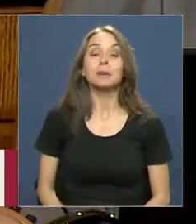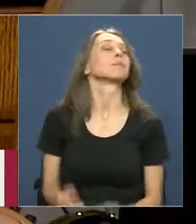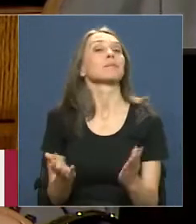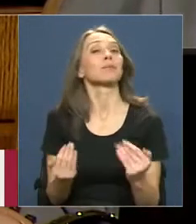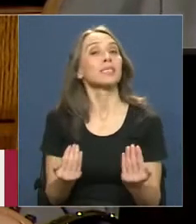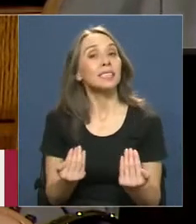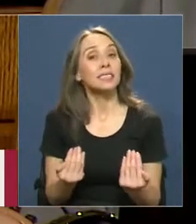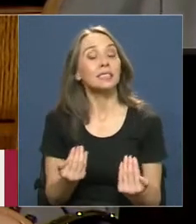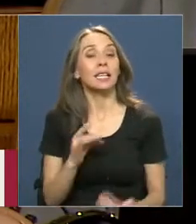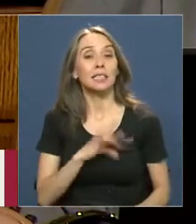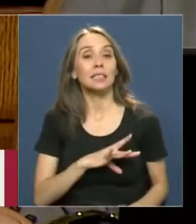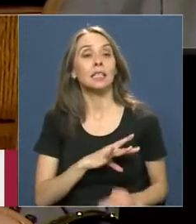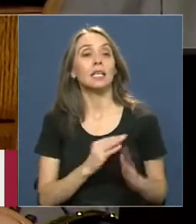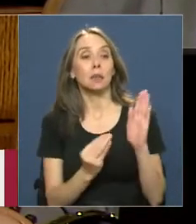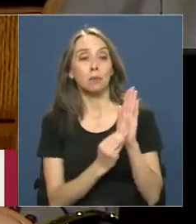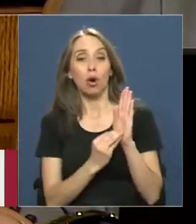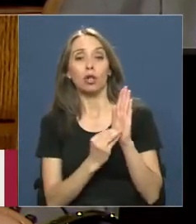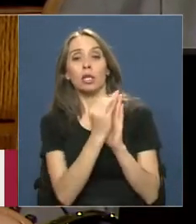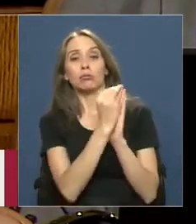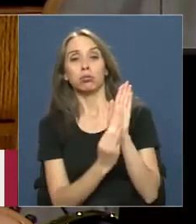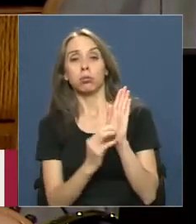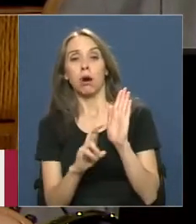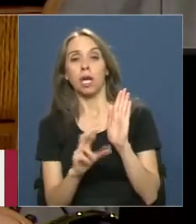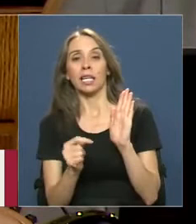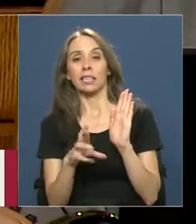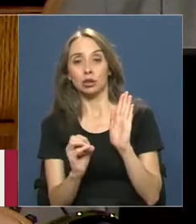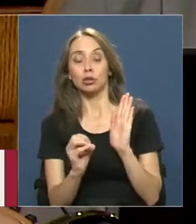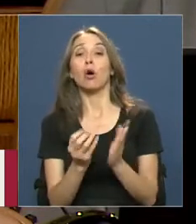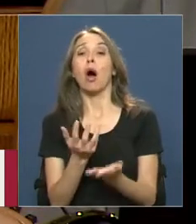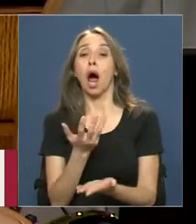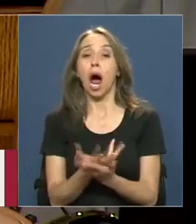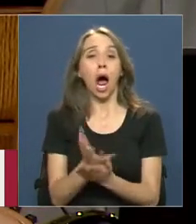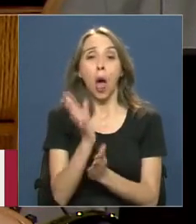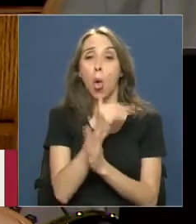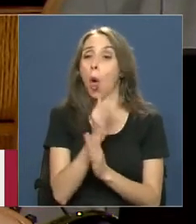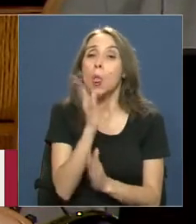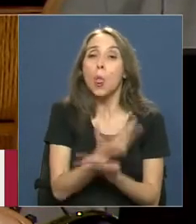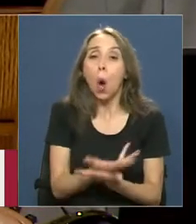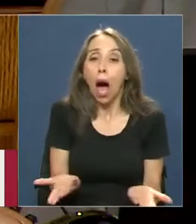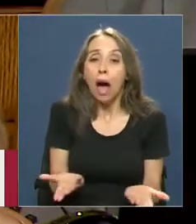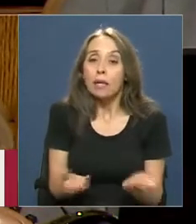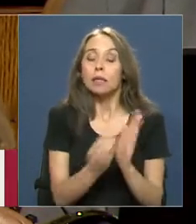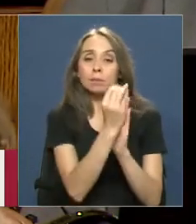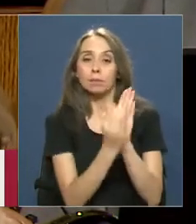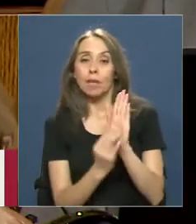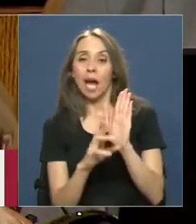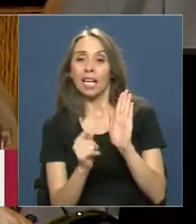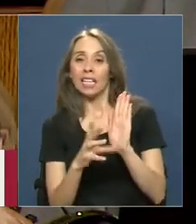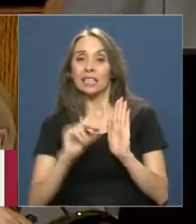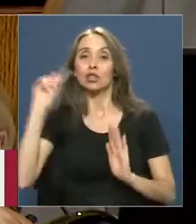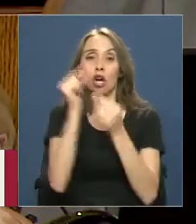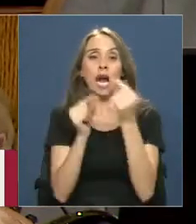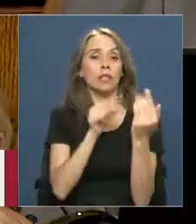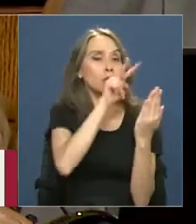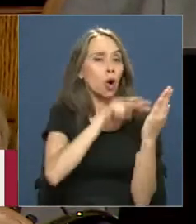requiere en Chile también contar con un registro, ¿verdad? Tenemos una inexistencia de un registro nacional que permite conocer efectivamente